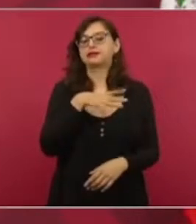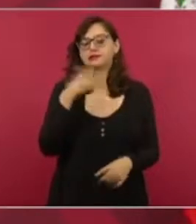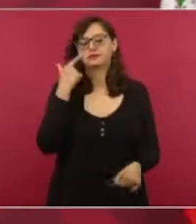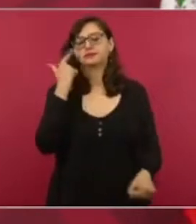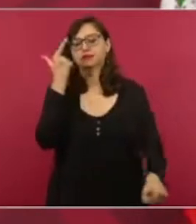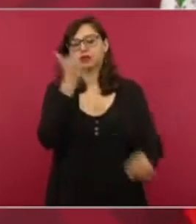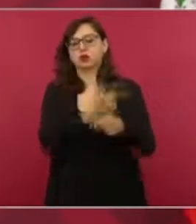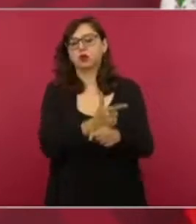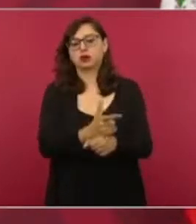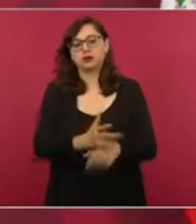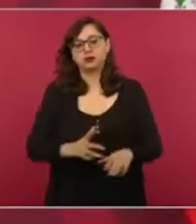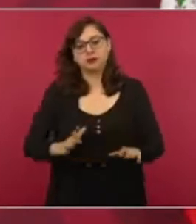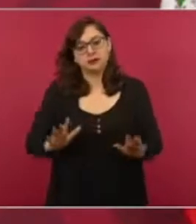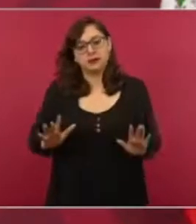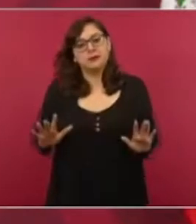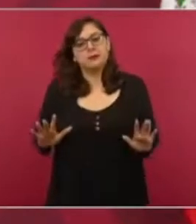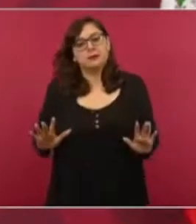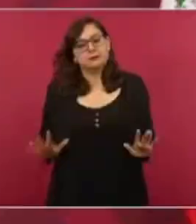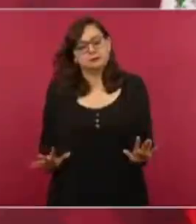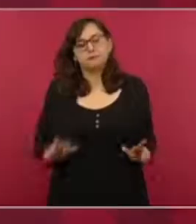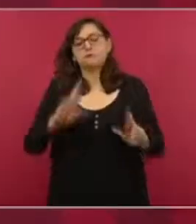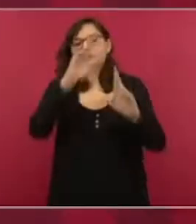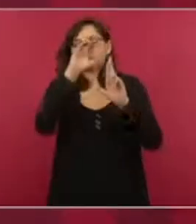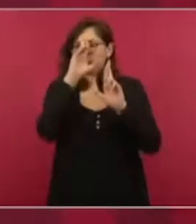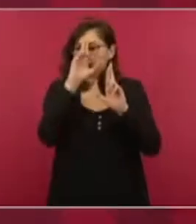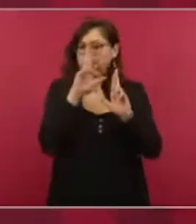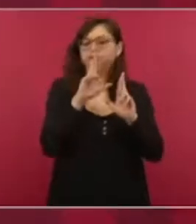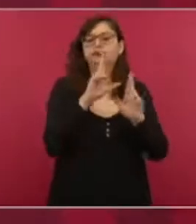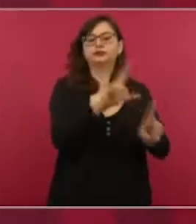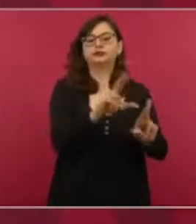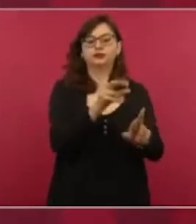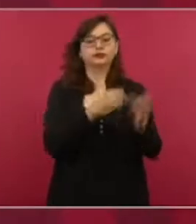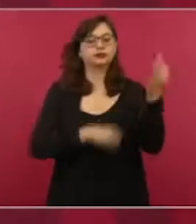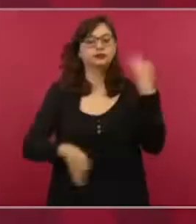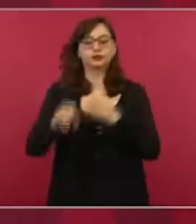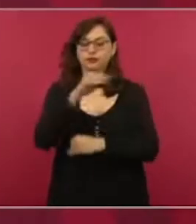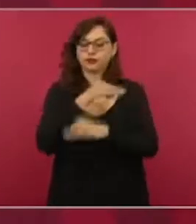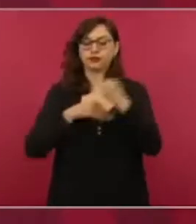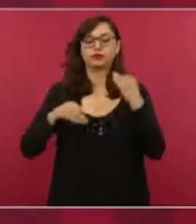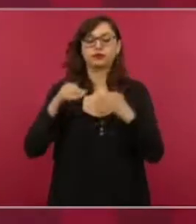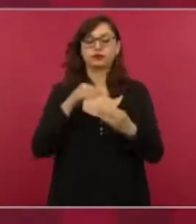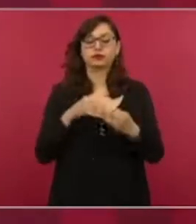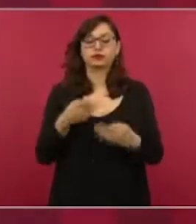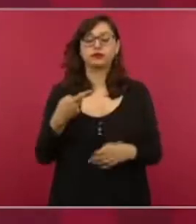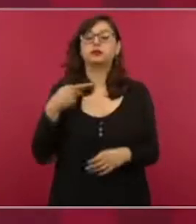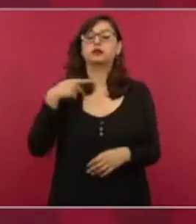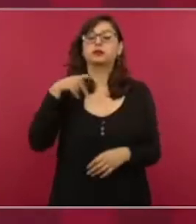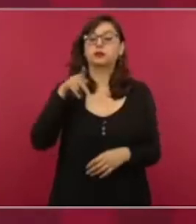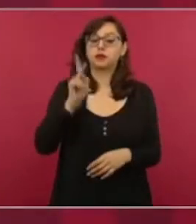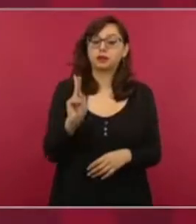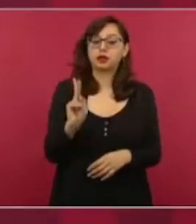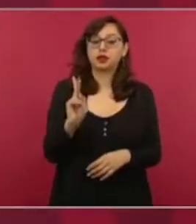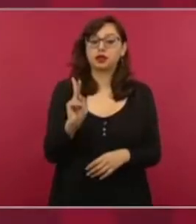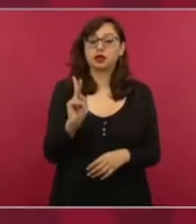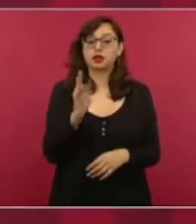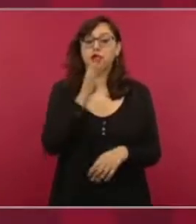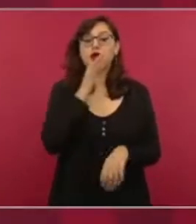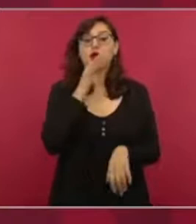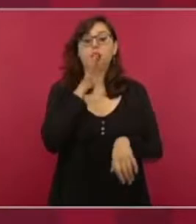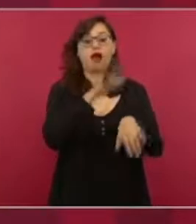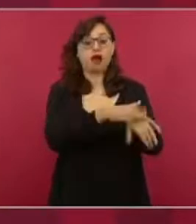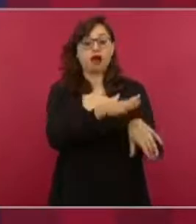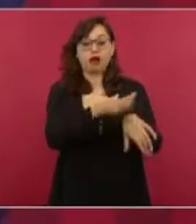Nosotros respetamos a todos, nada más que